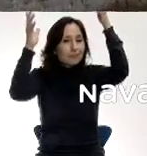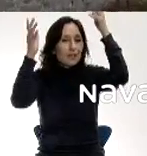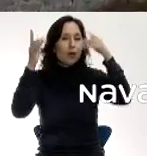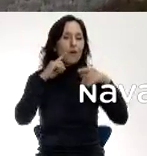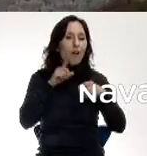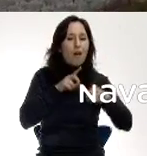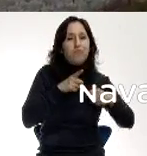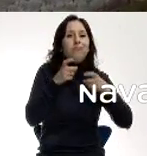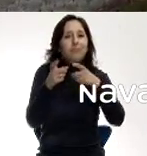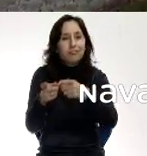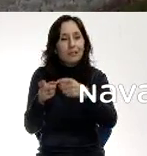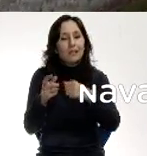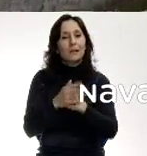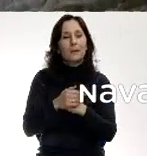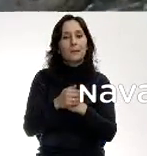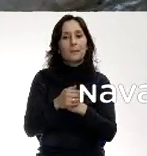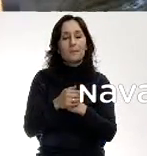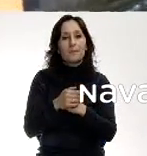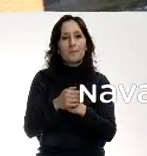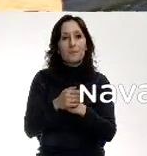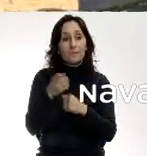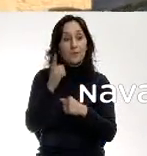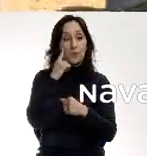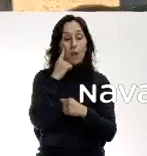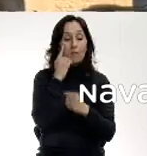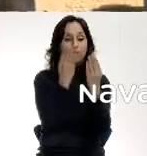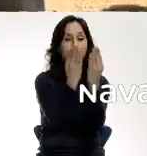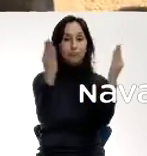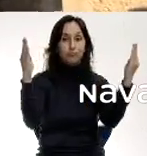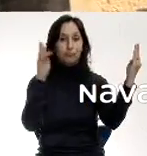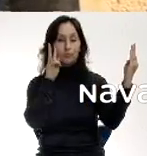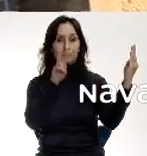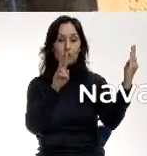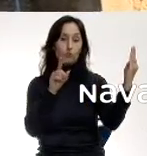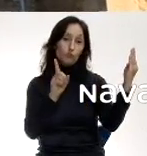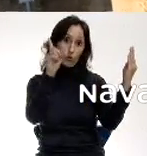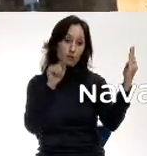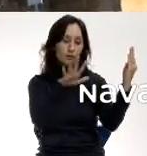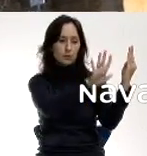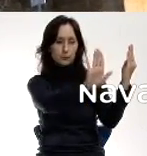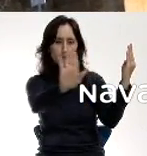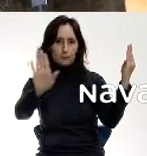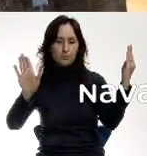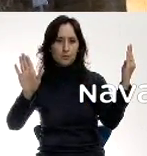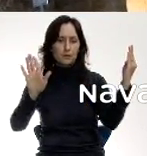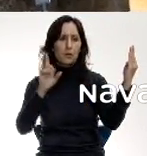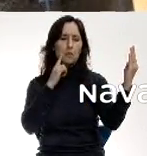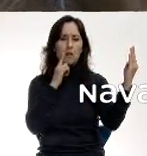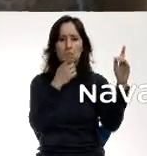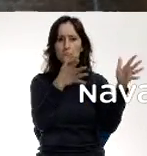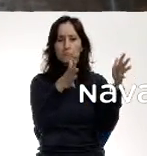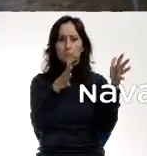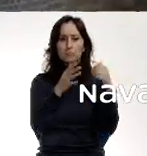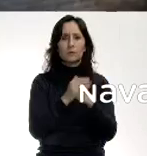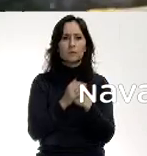que atacan, bueno, pues qué mejor manera que ver toda esta fachada norte, donde más o menos se ven de manera regular